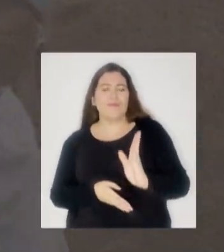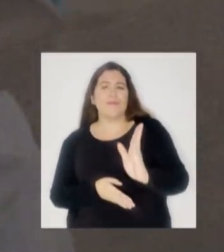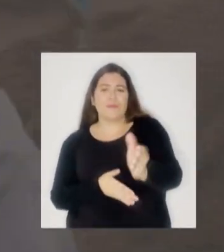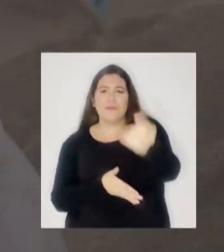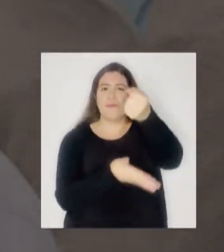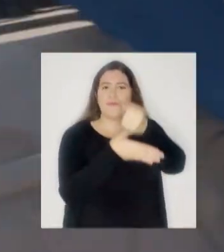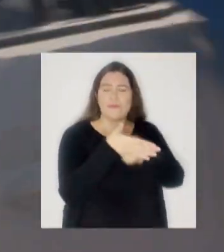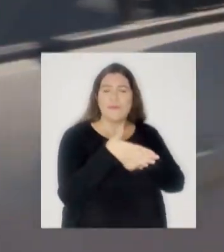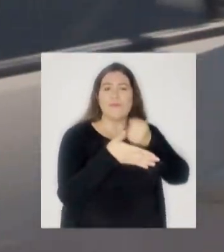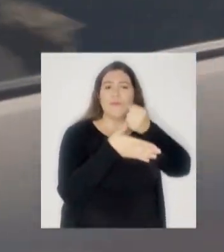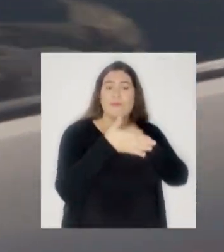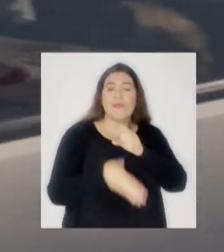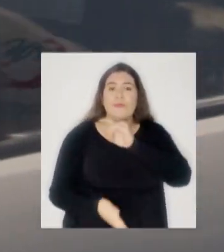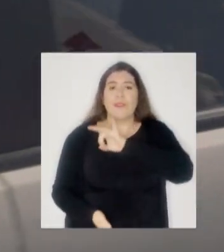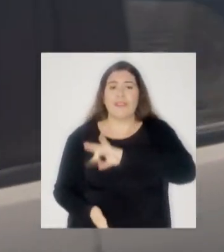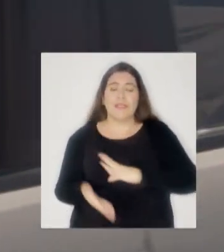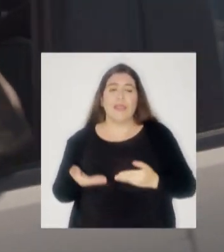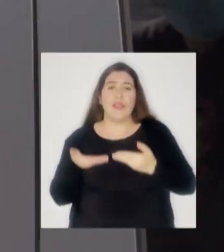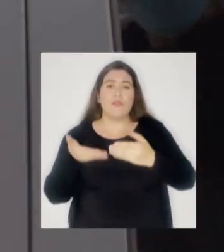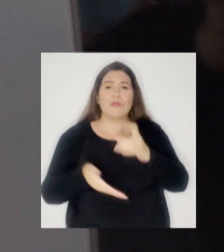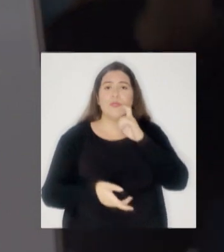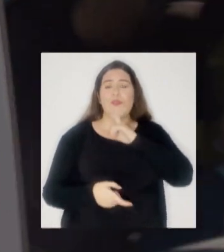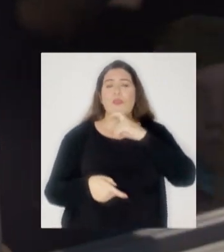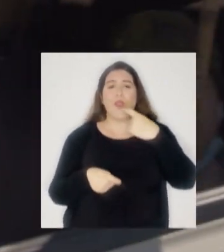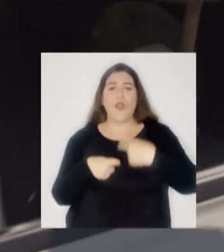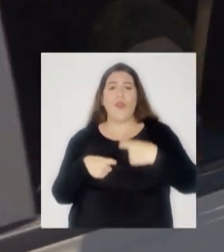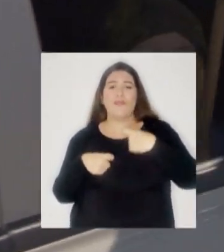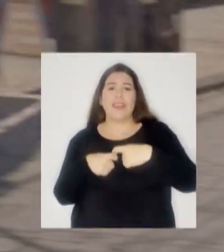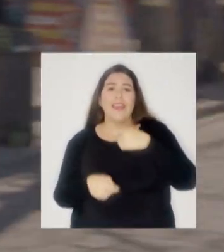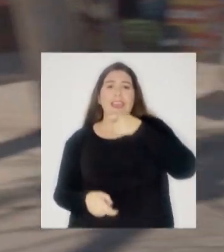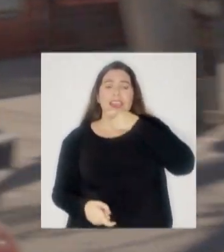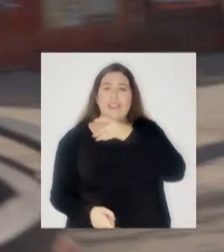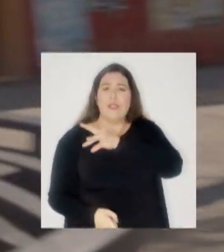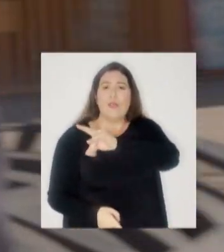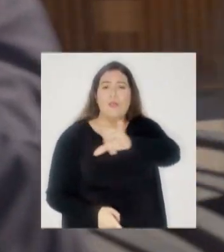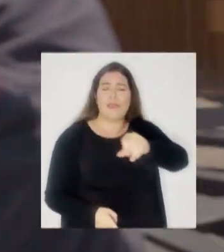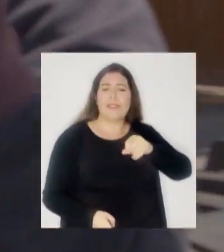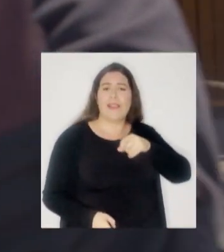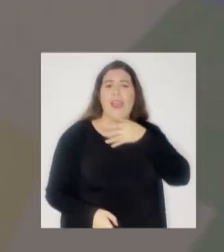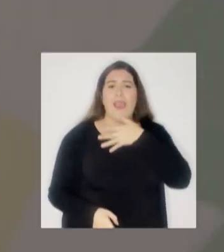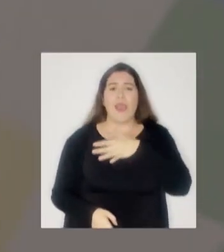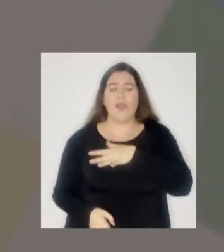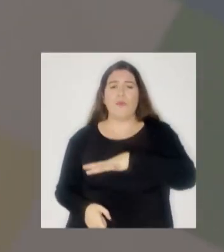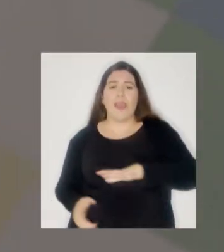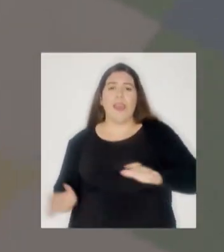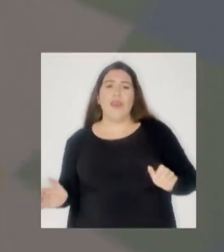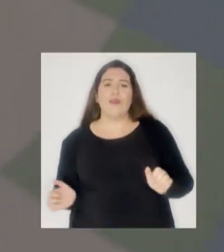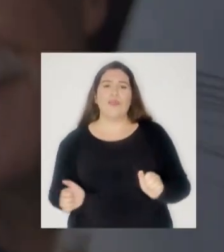Levántate pueblo, alzando la batalla, para Chile nuestro cobre, el litio